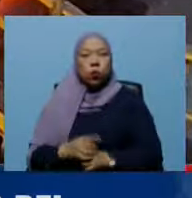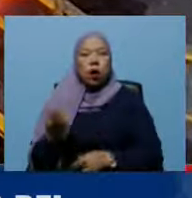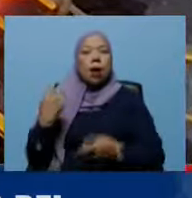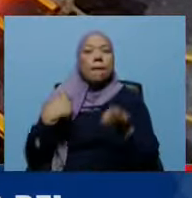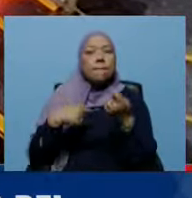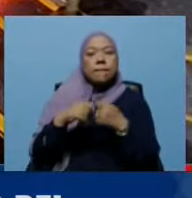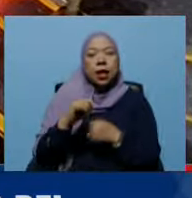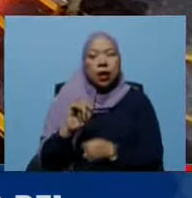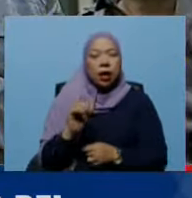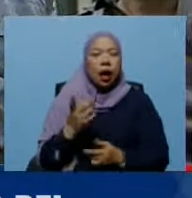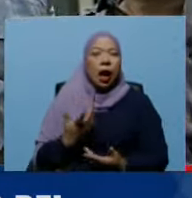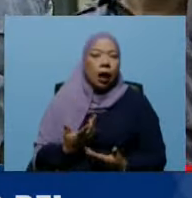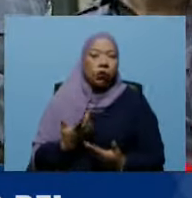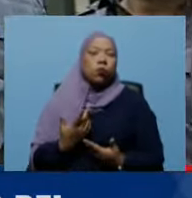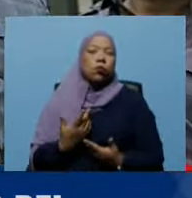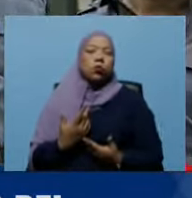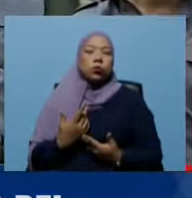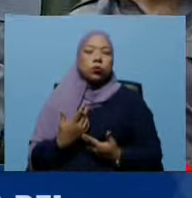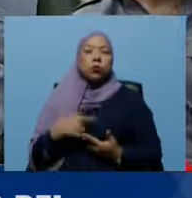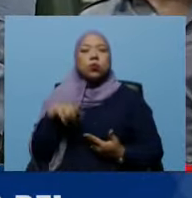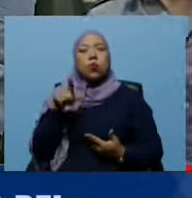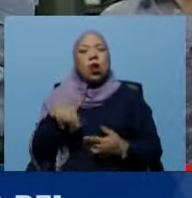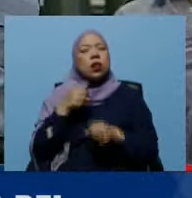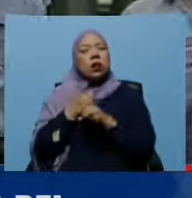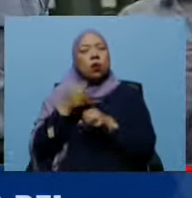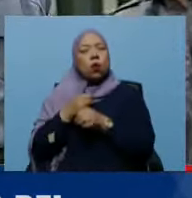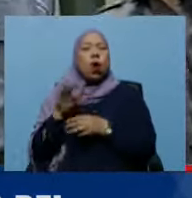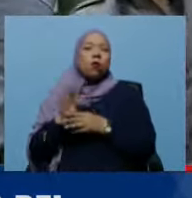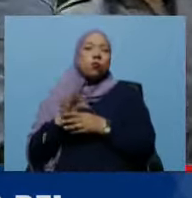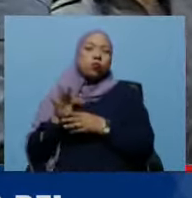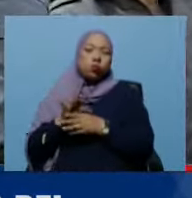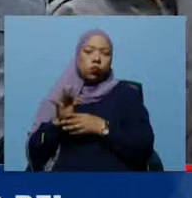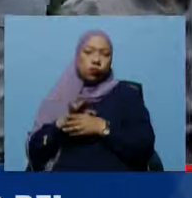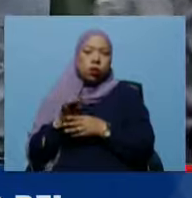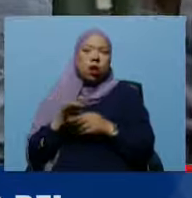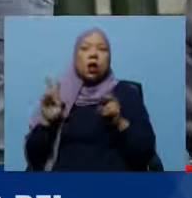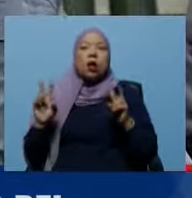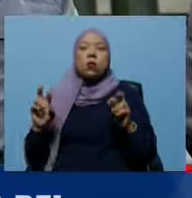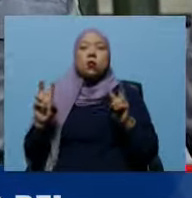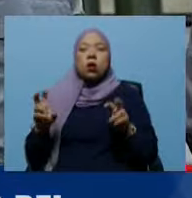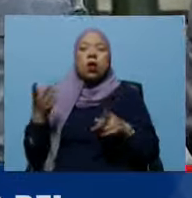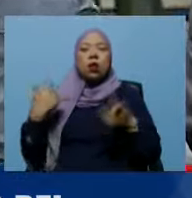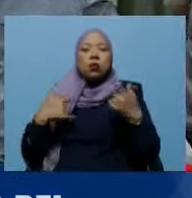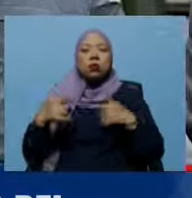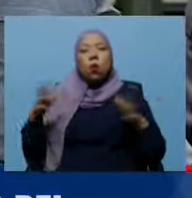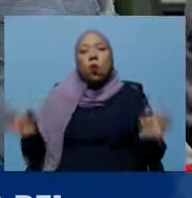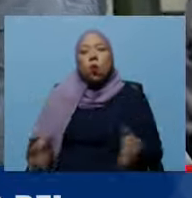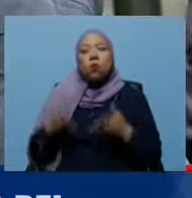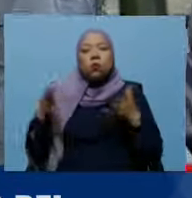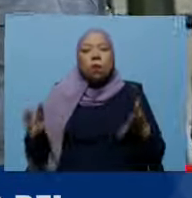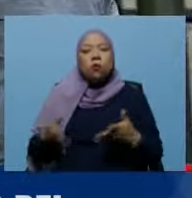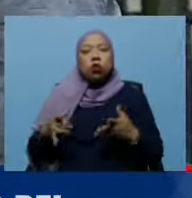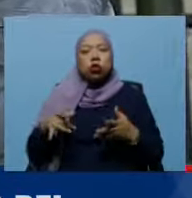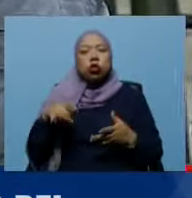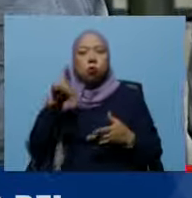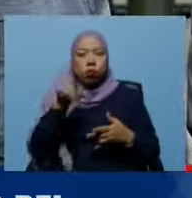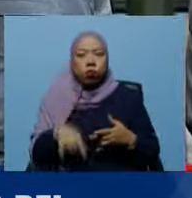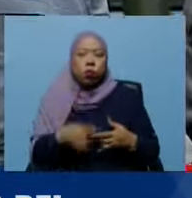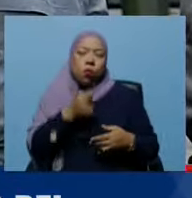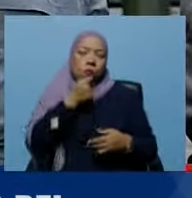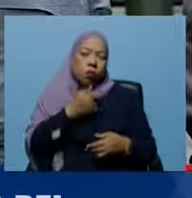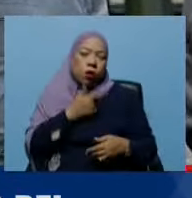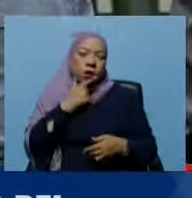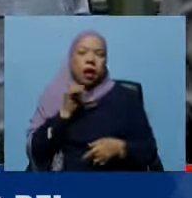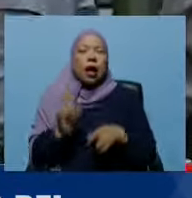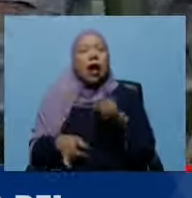mercado del Caribe. Además de eso, estamos trabajando en función con la nueva Agencia de Promoción de Exportaciones, convenios que